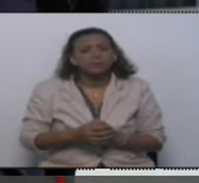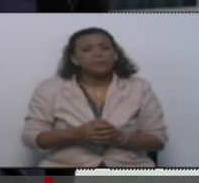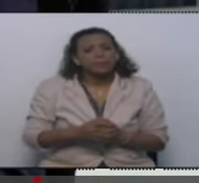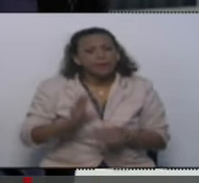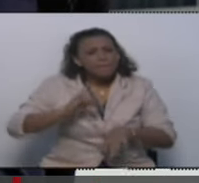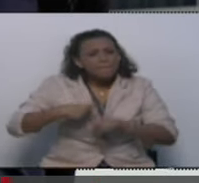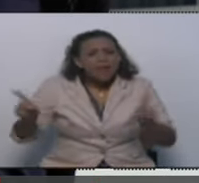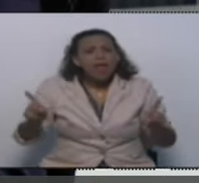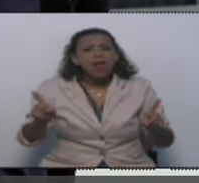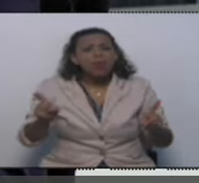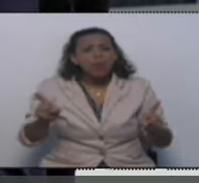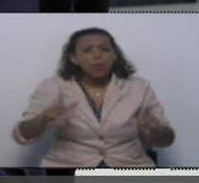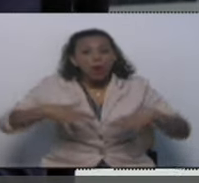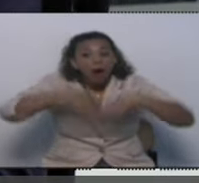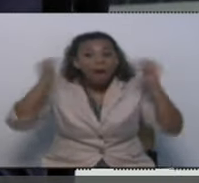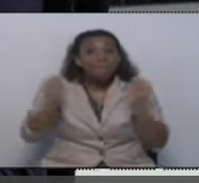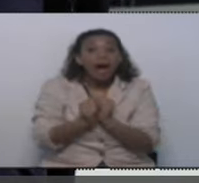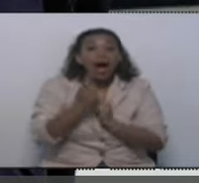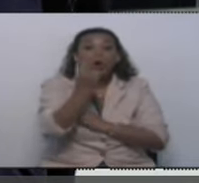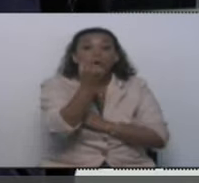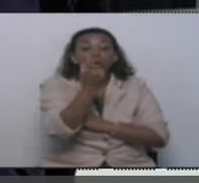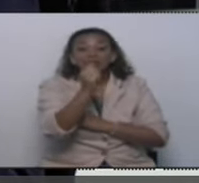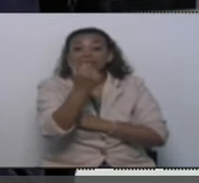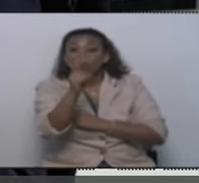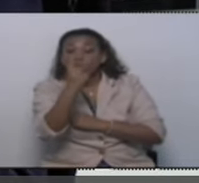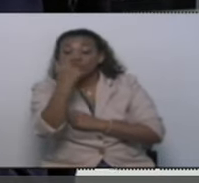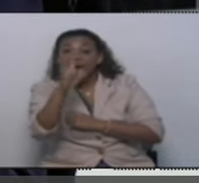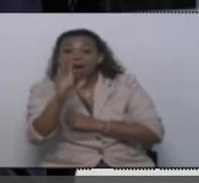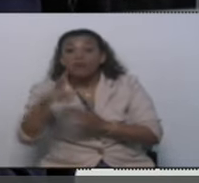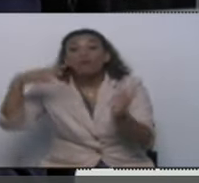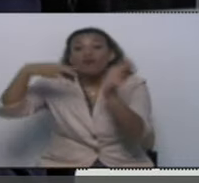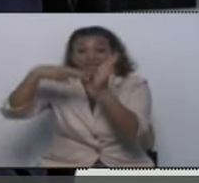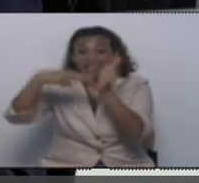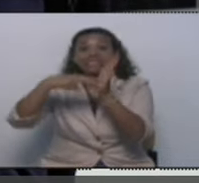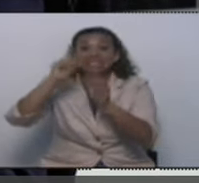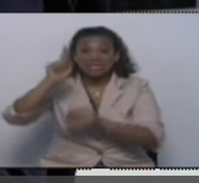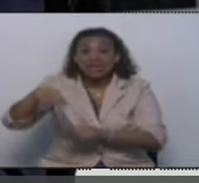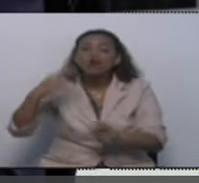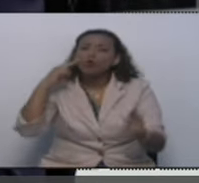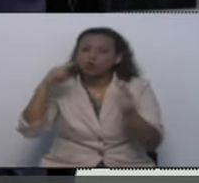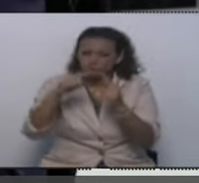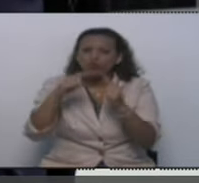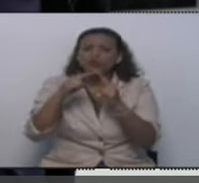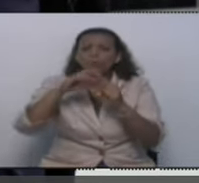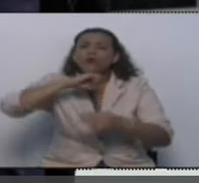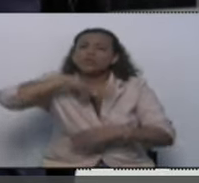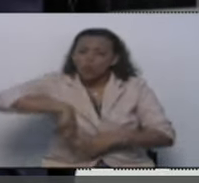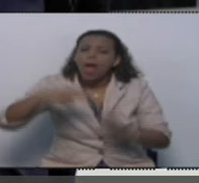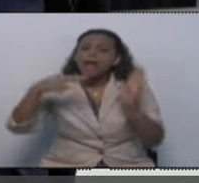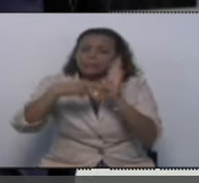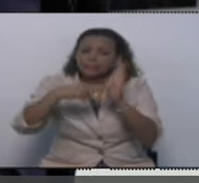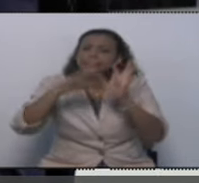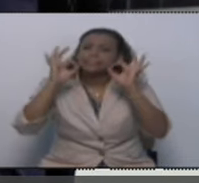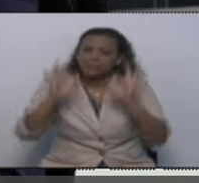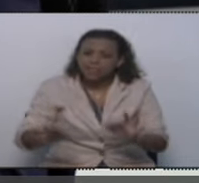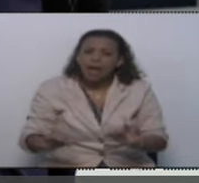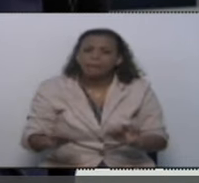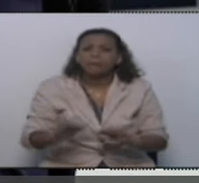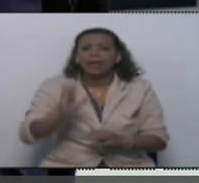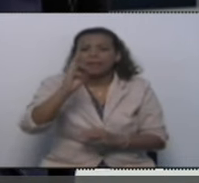Pero a quien le metieron la guerra ya hace 11, 12 años fue a Siria. Nosotros conocemos muy bien Siria, muy bien, a